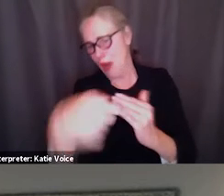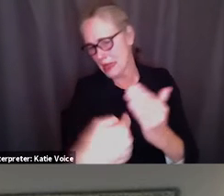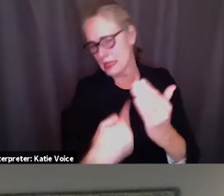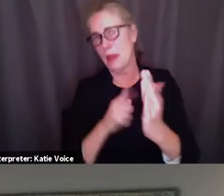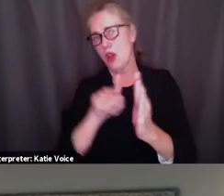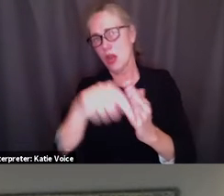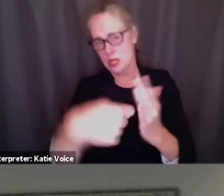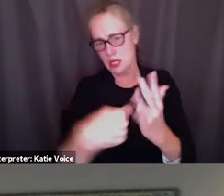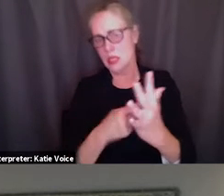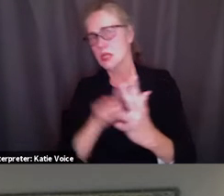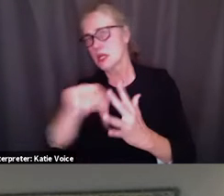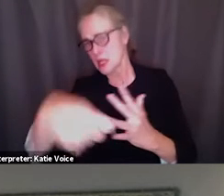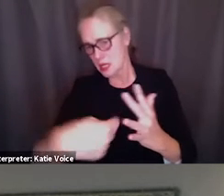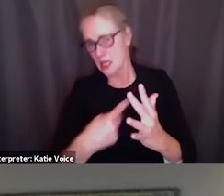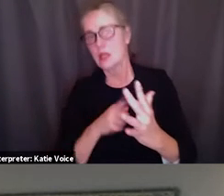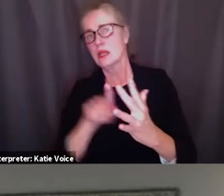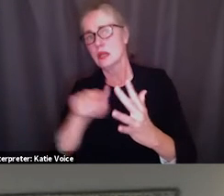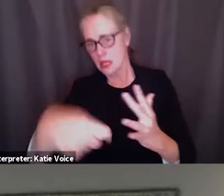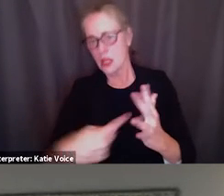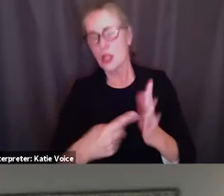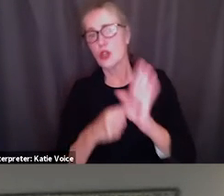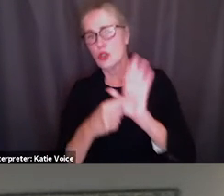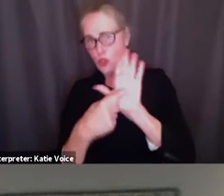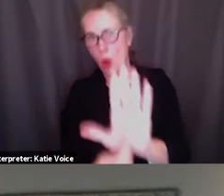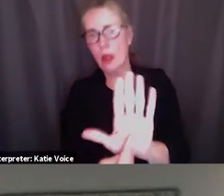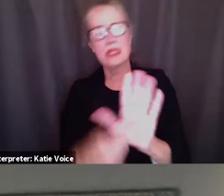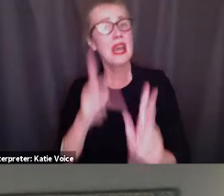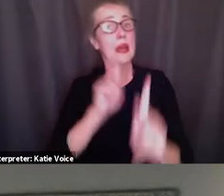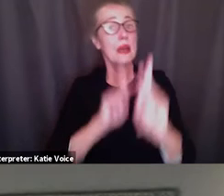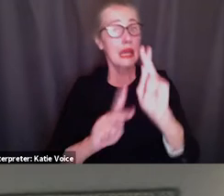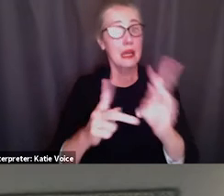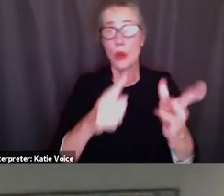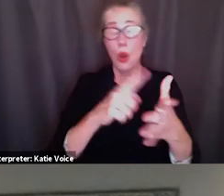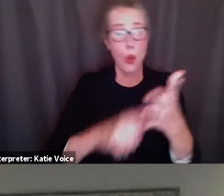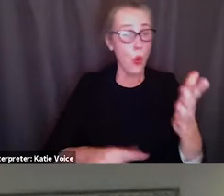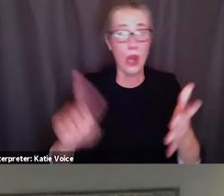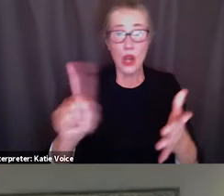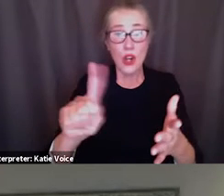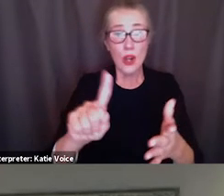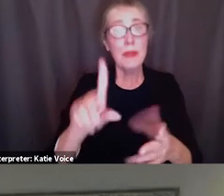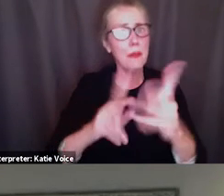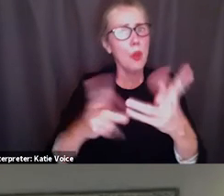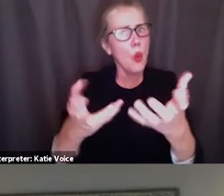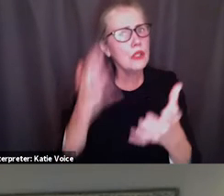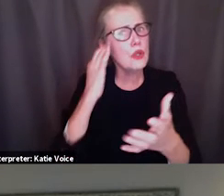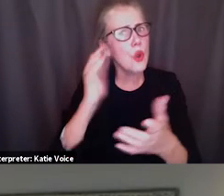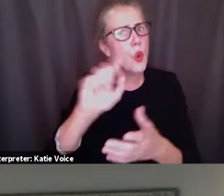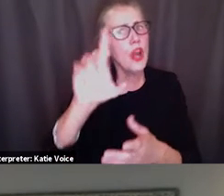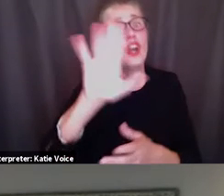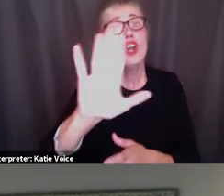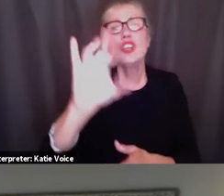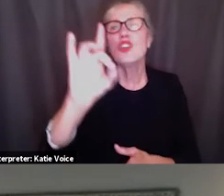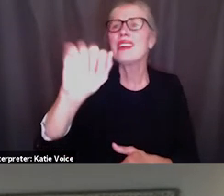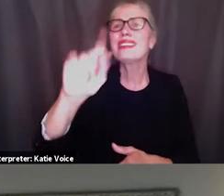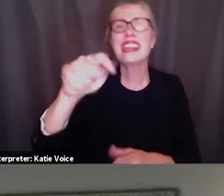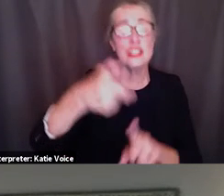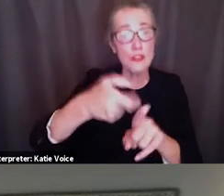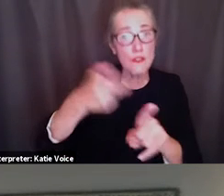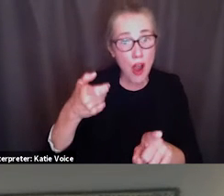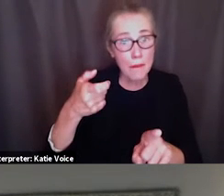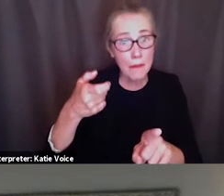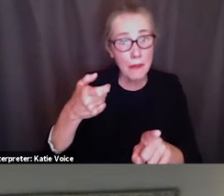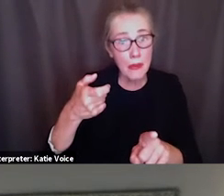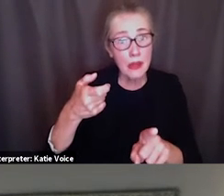están haciendo eso por los niños. Sean transparentes, danos la información que queremos. La gente está preguntando de dónde obtienen sus datos.